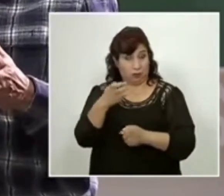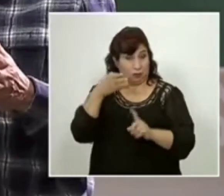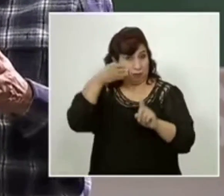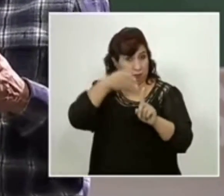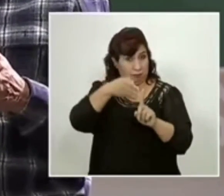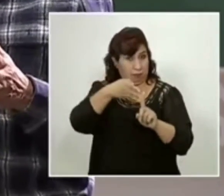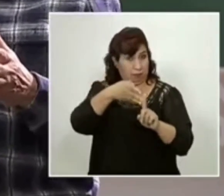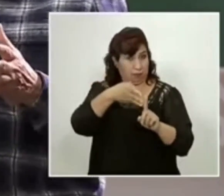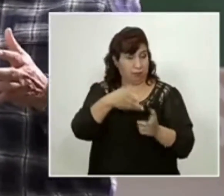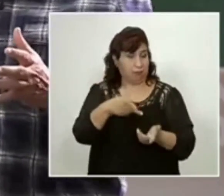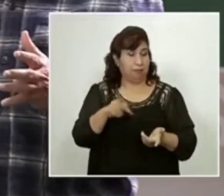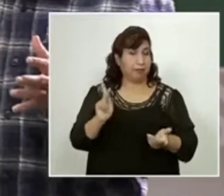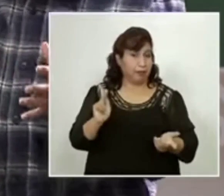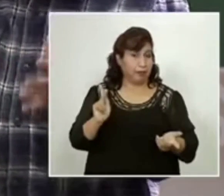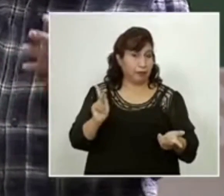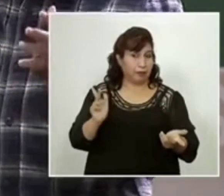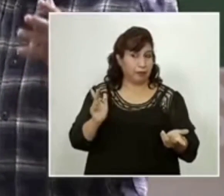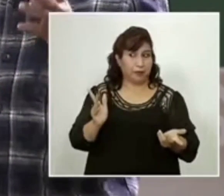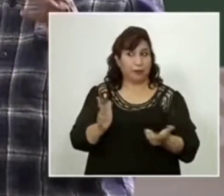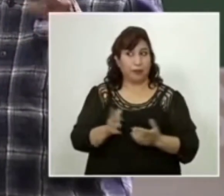pero